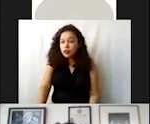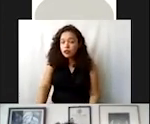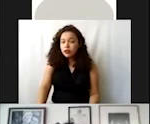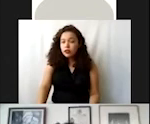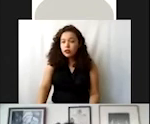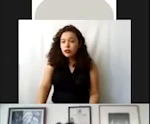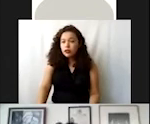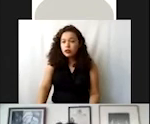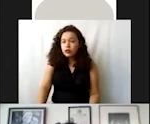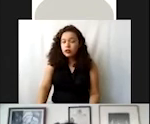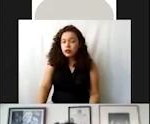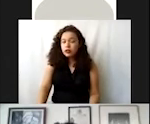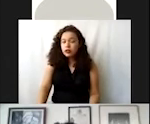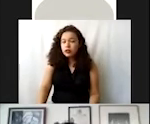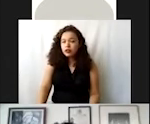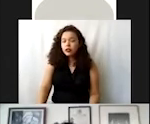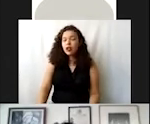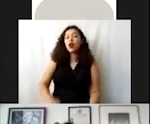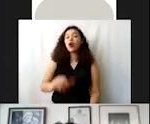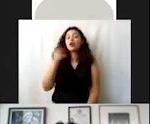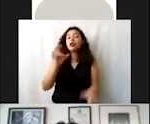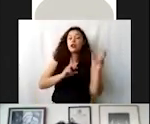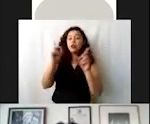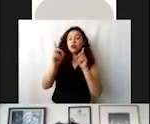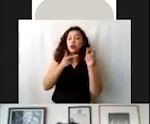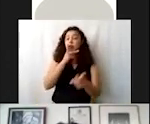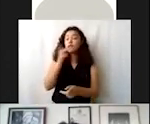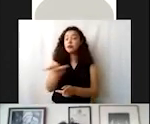eh, ¿hay alguna otra duda o pregunta?